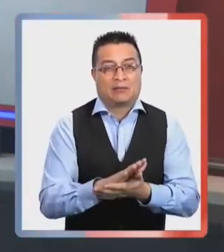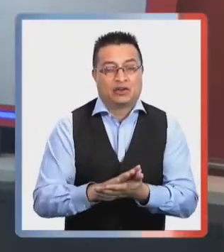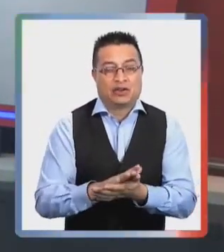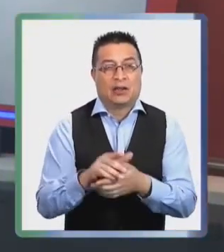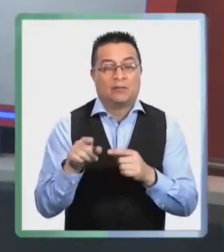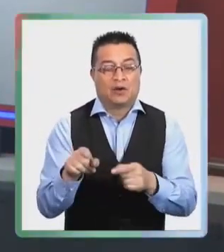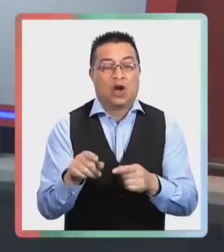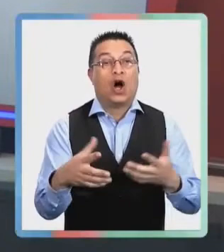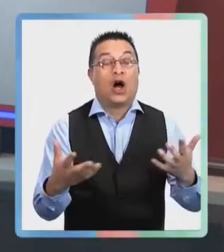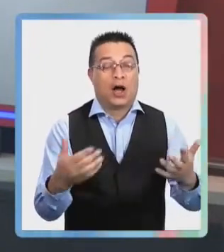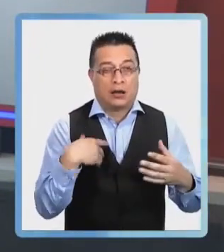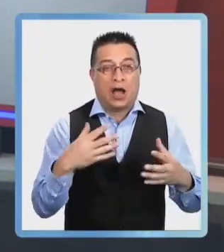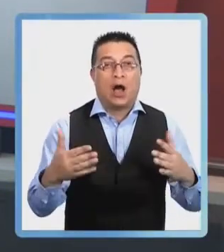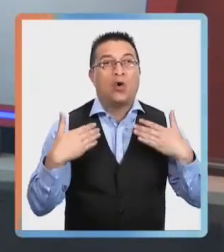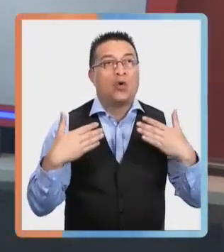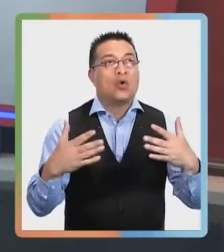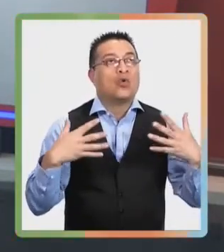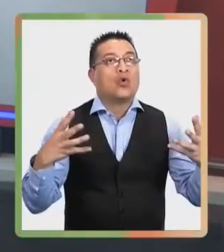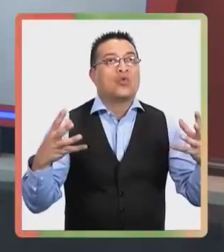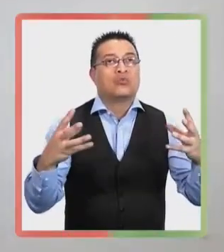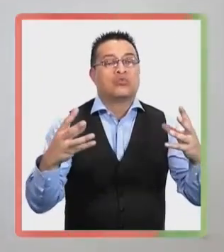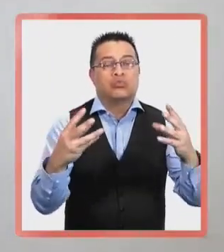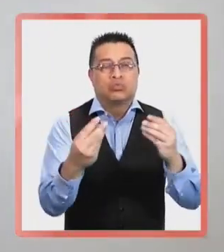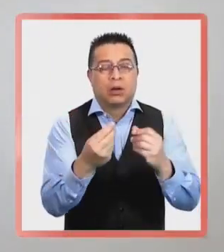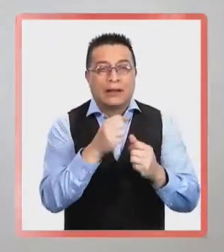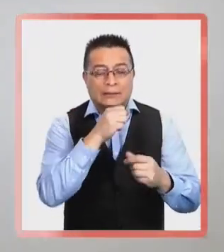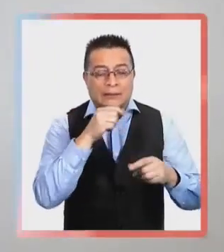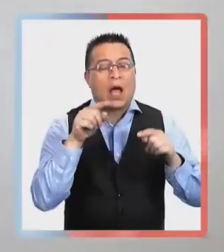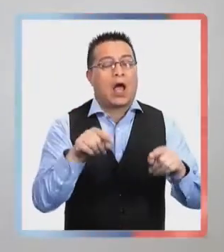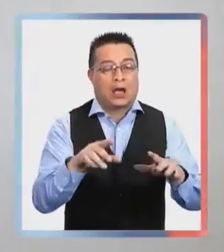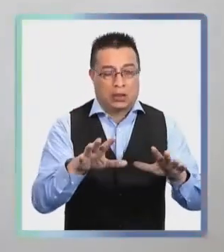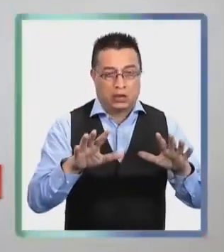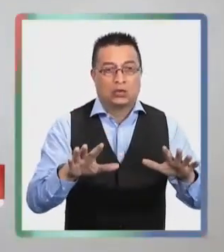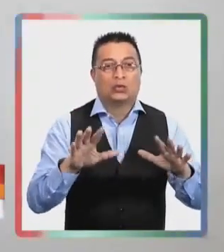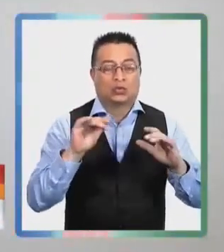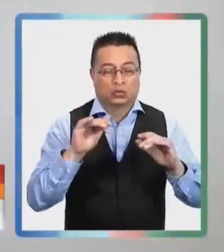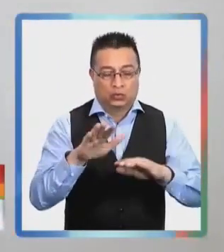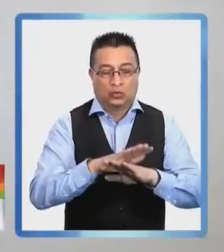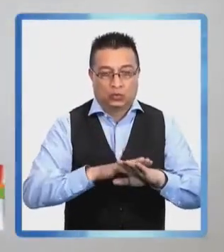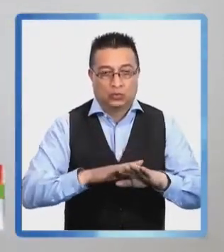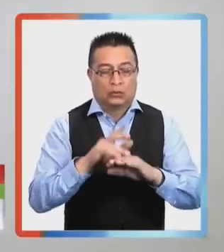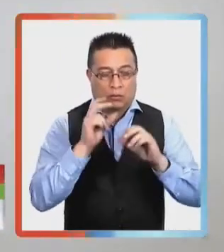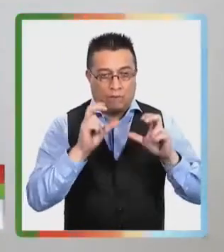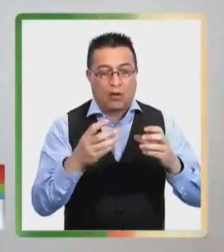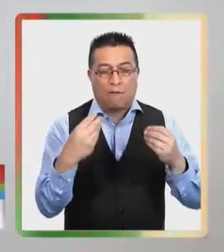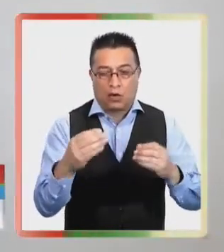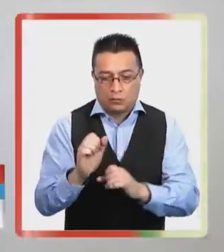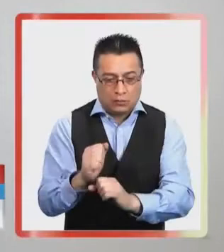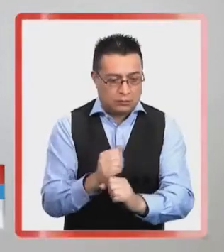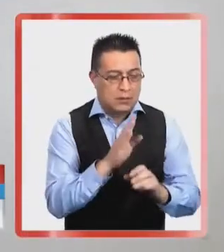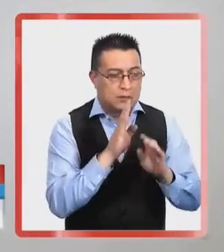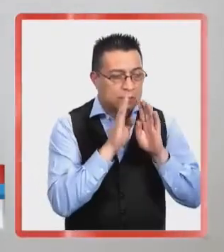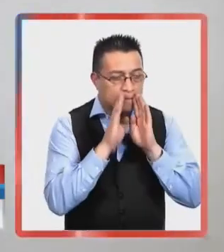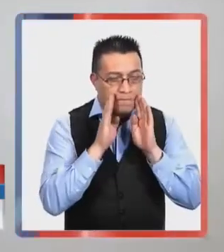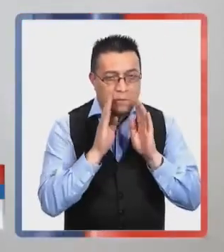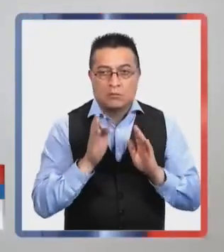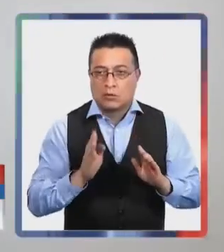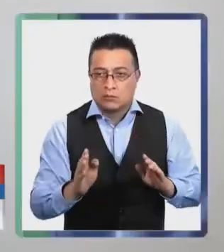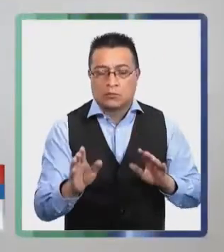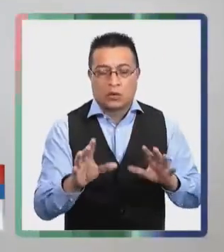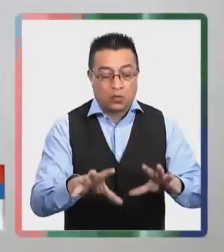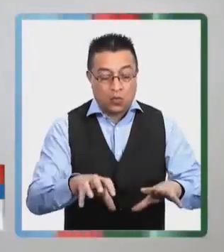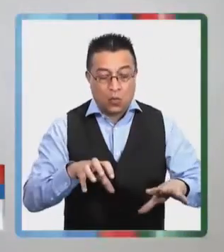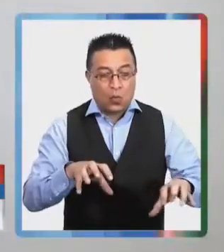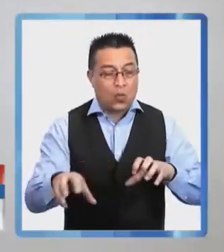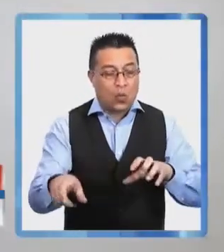están las estufas a gas, por ejemplo, el aire se condensa. Todas esas cosas hay que evitarlas y por eso es súper importante mantener un